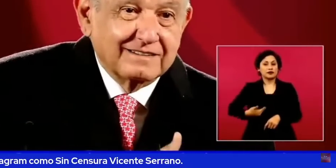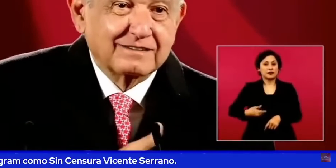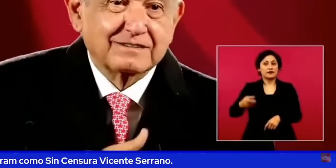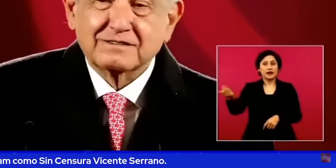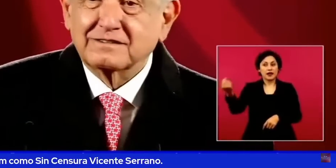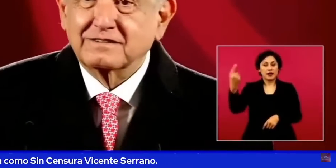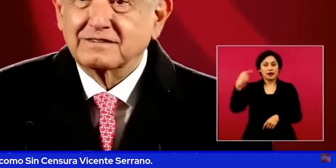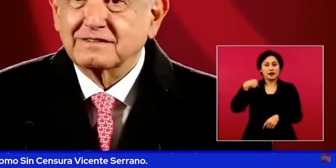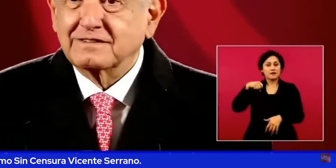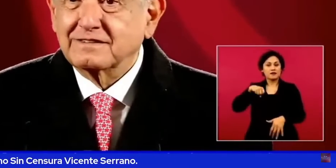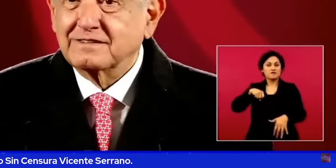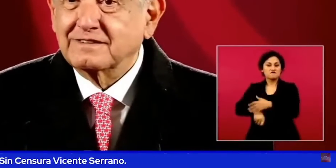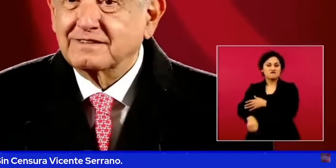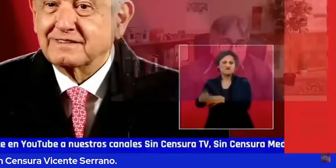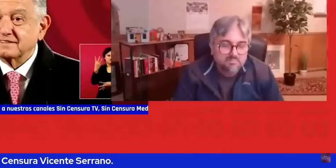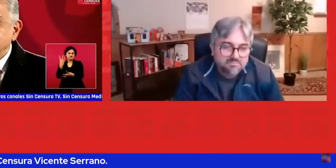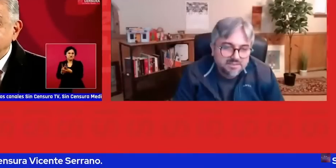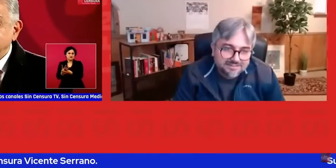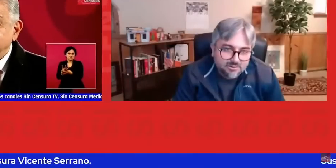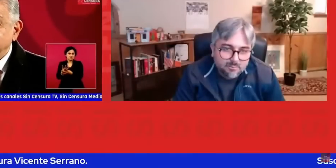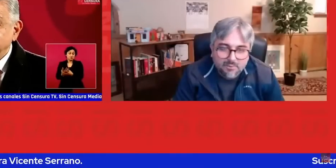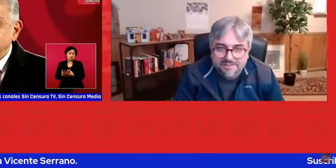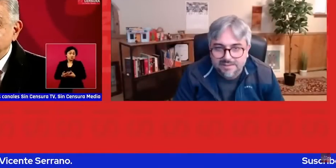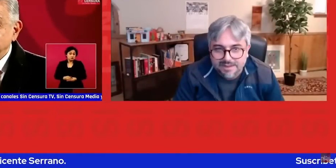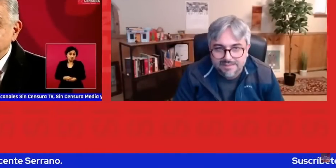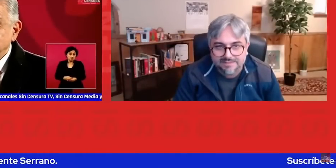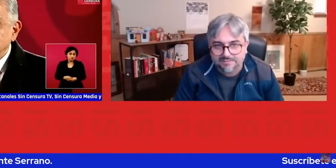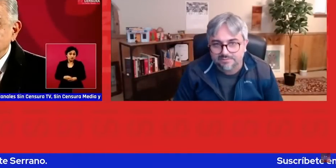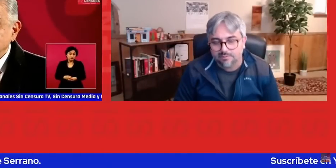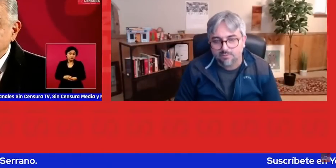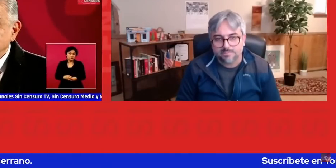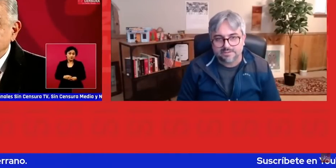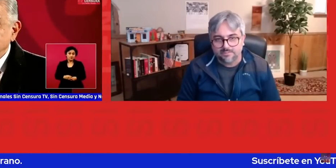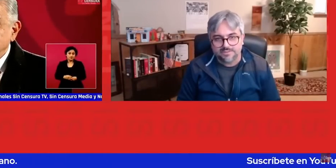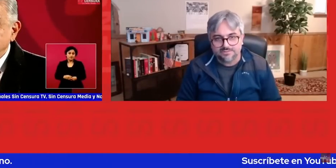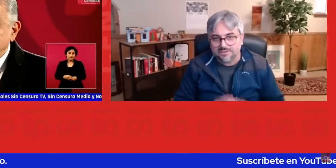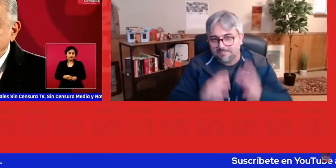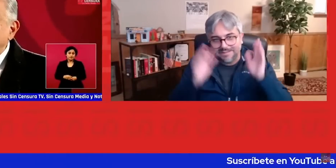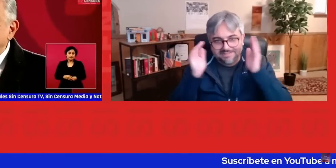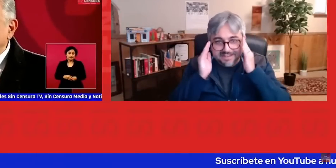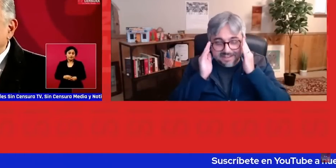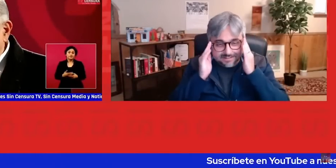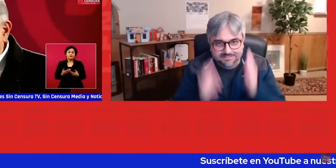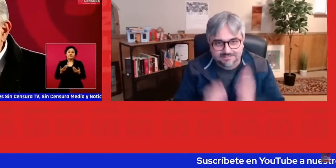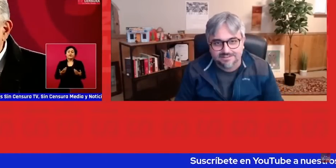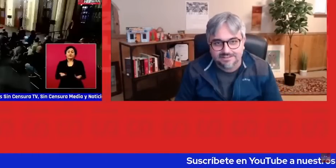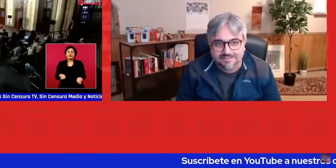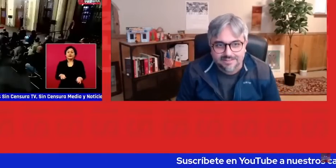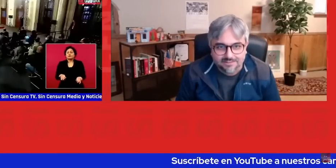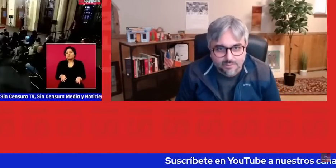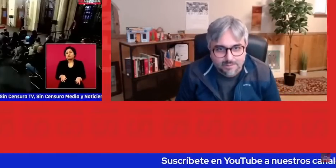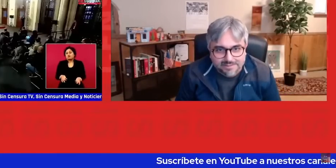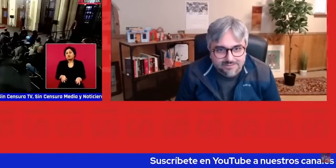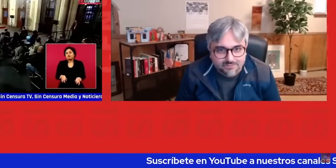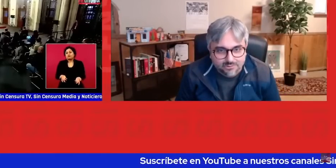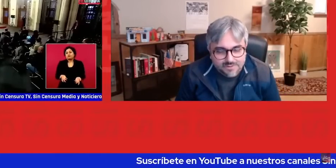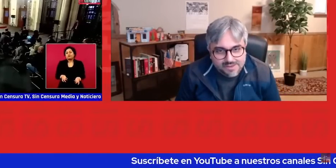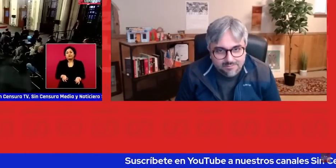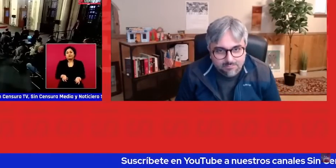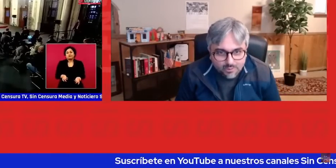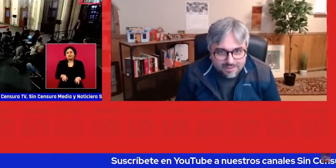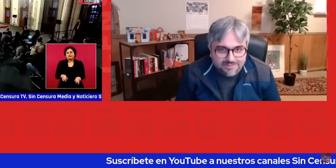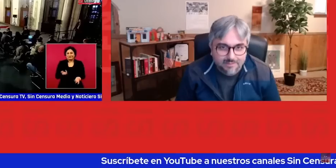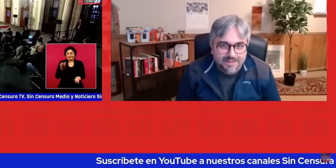cárcel. Así es, pero esas son puras habladas, si usted me lo pregunta. Esto que plantea Lili Téllez obviamente